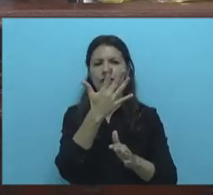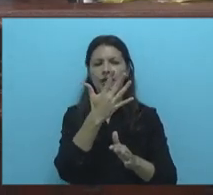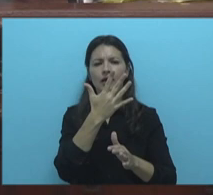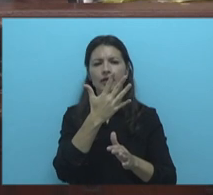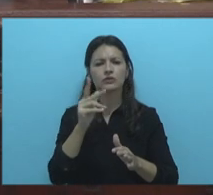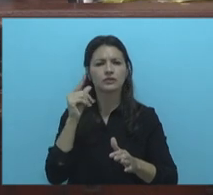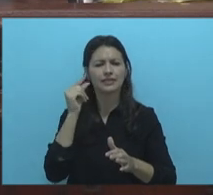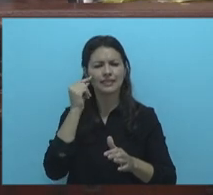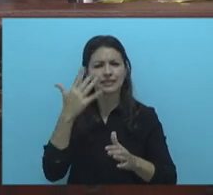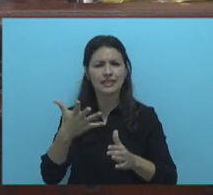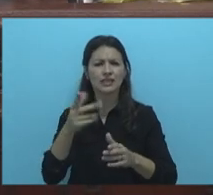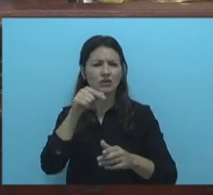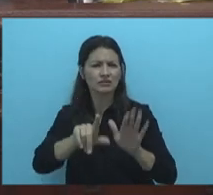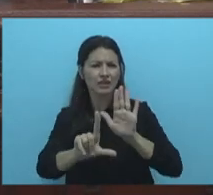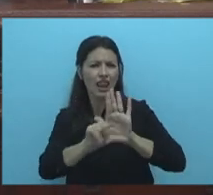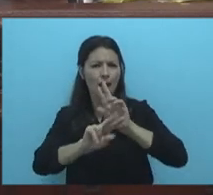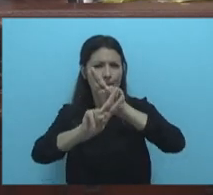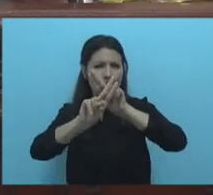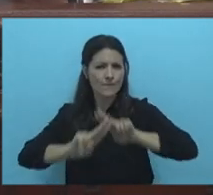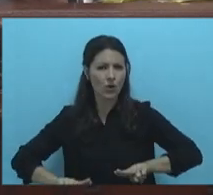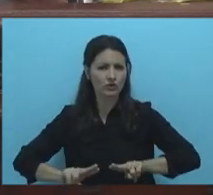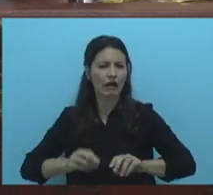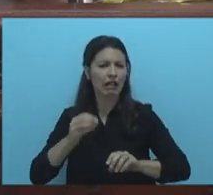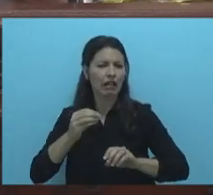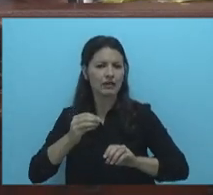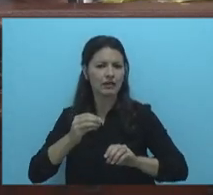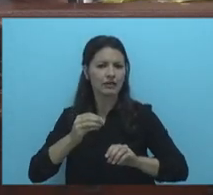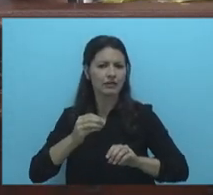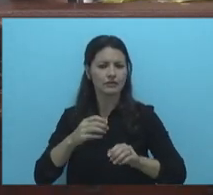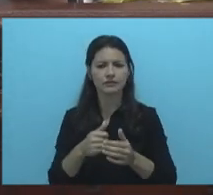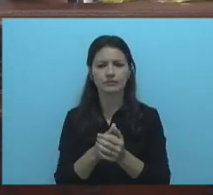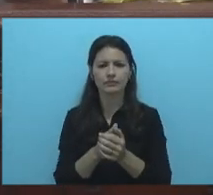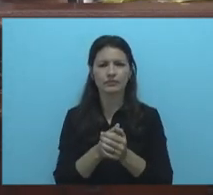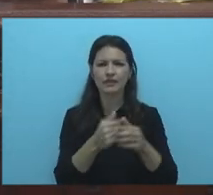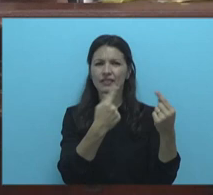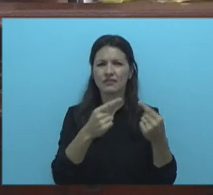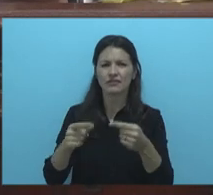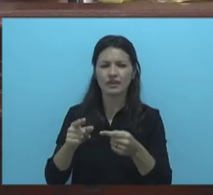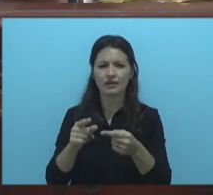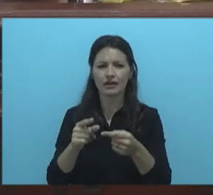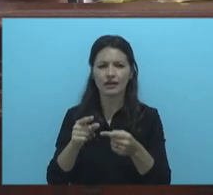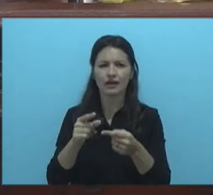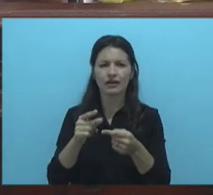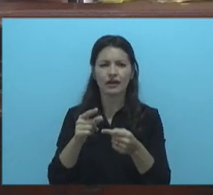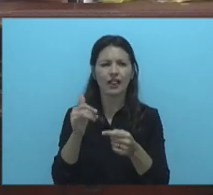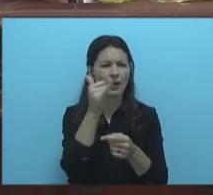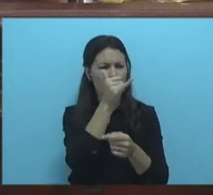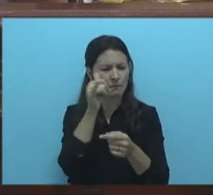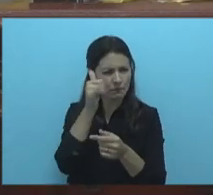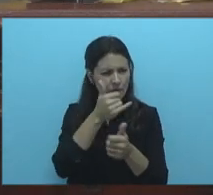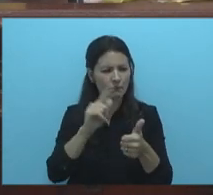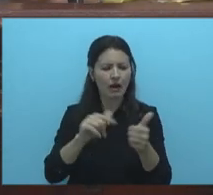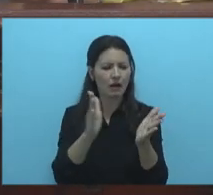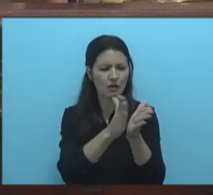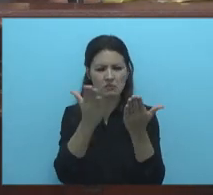declaran patrimonio histórico-cultural de la provincia las sentencias, expedientes y materiales fílmicos de las audiencias de los procesos